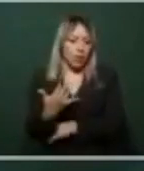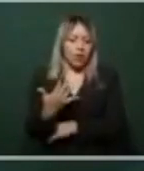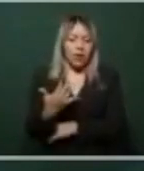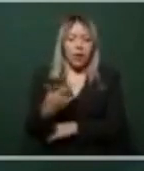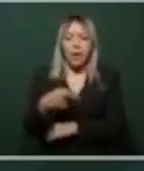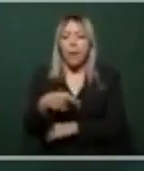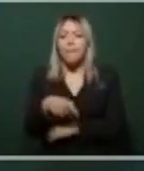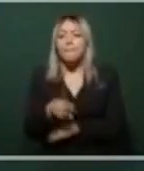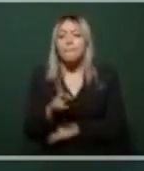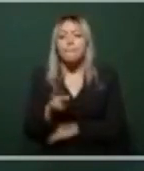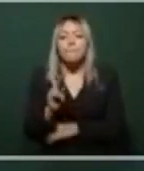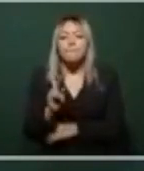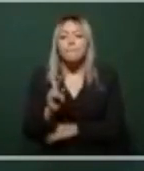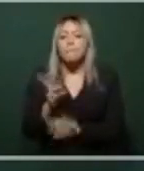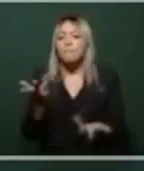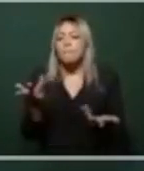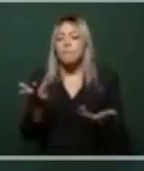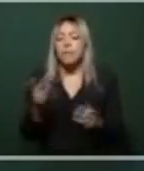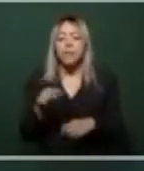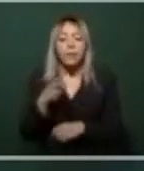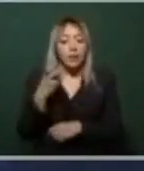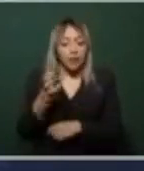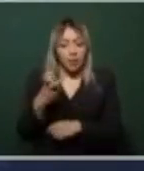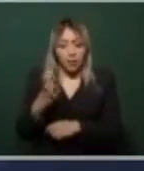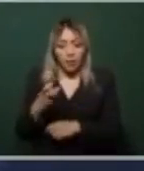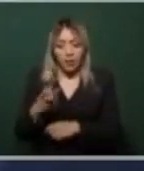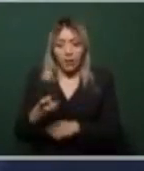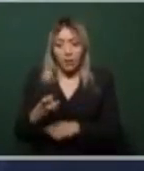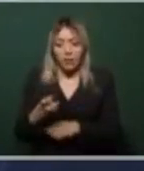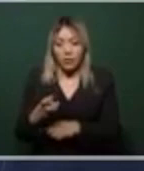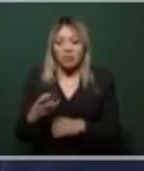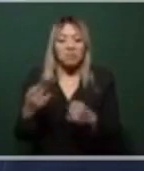2,550 pesos. Pero hasta esos padrones